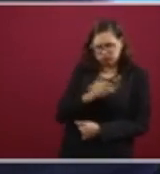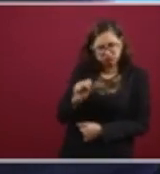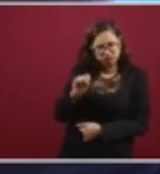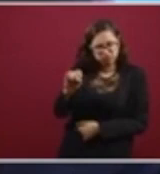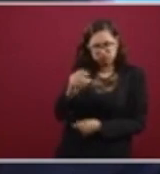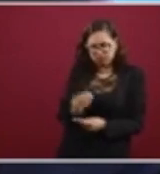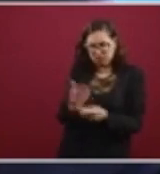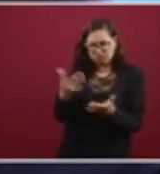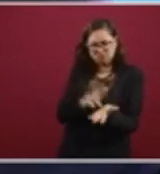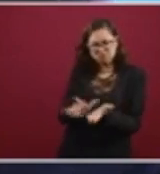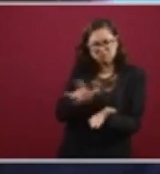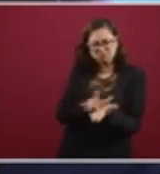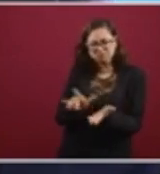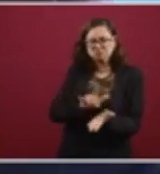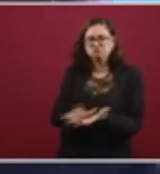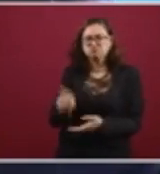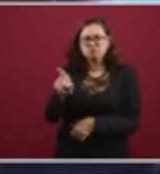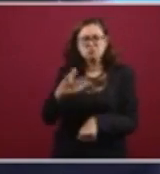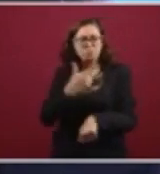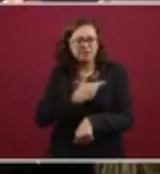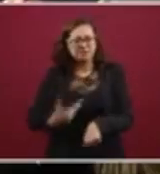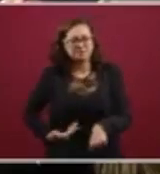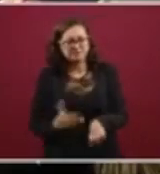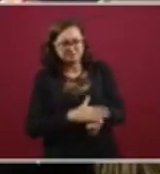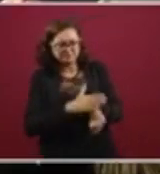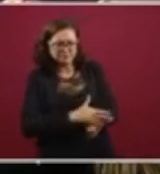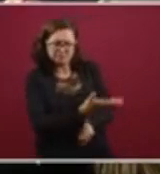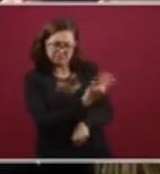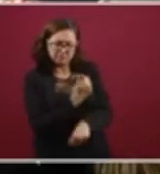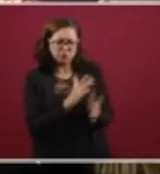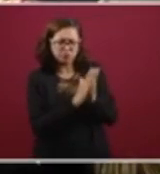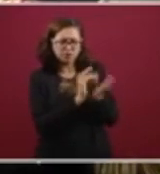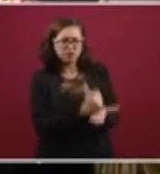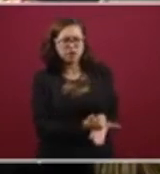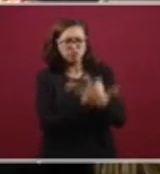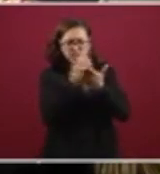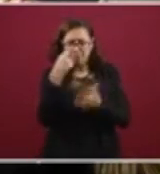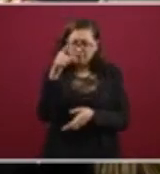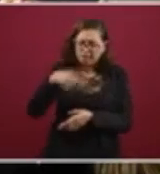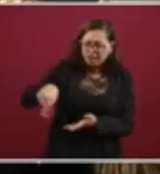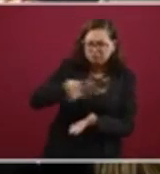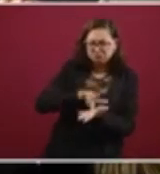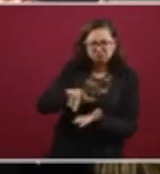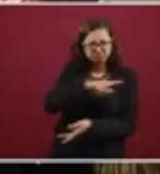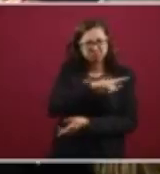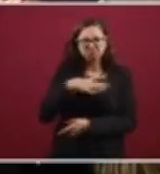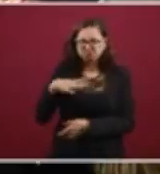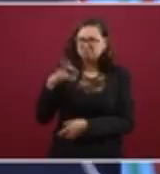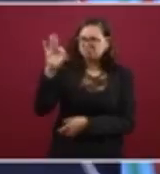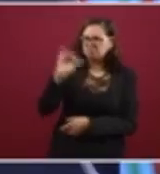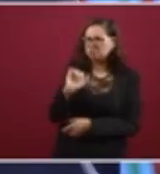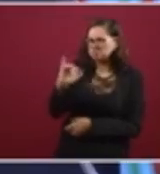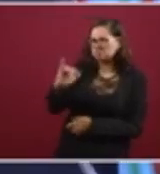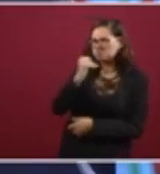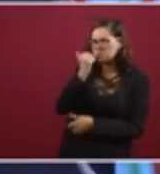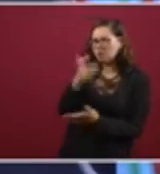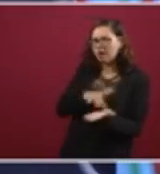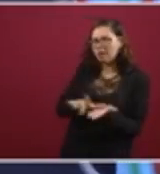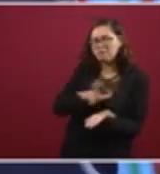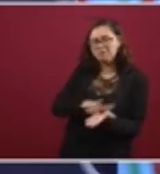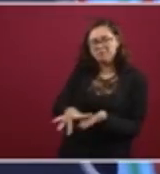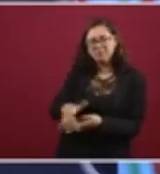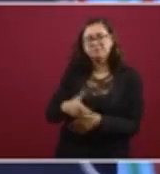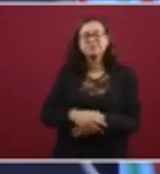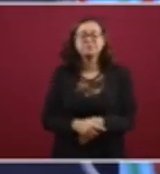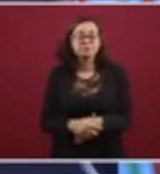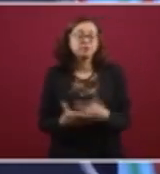de sumarse muy puntual al llamado del señor presidente de apoyar a estos alumnos. Es así como el instituto, por instrucción del señor presidente,